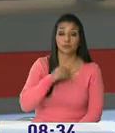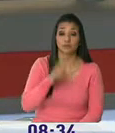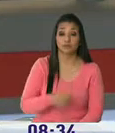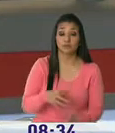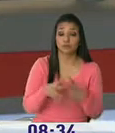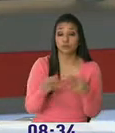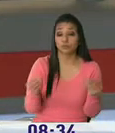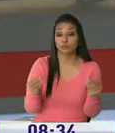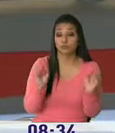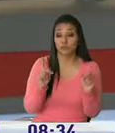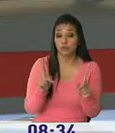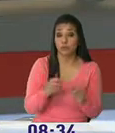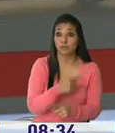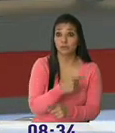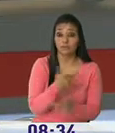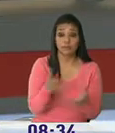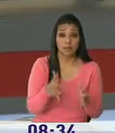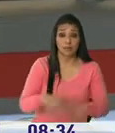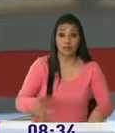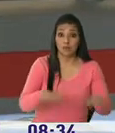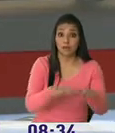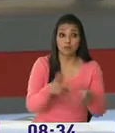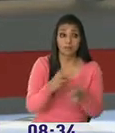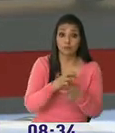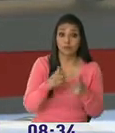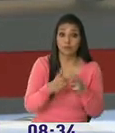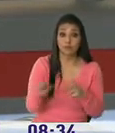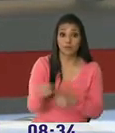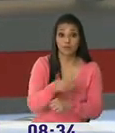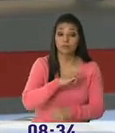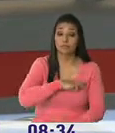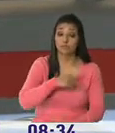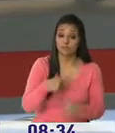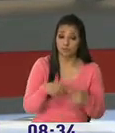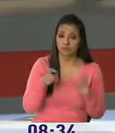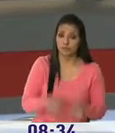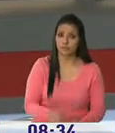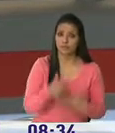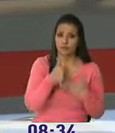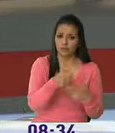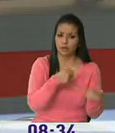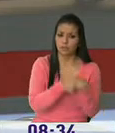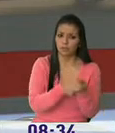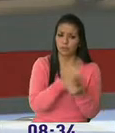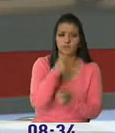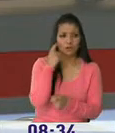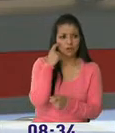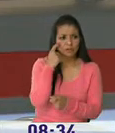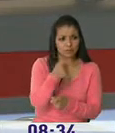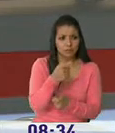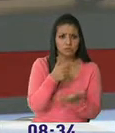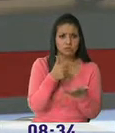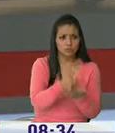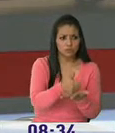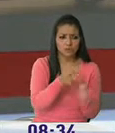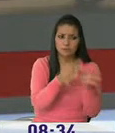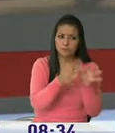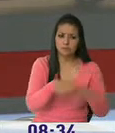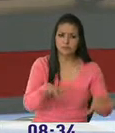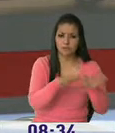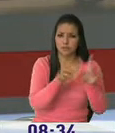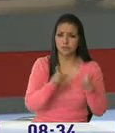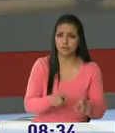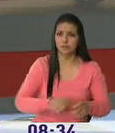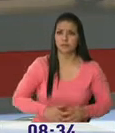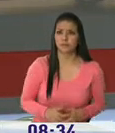que hacer algo, y si no, no lo va a hacer. Y existe problemas, para eso está el municipio tiene que hacerles entrar en orden a los vecinos. O